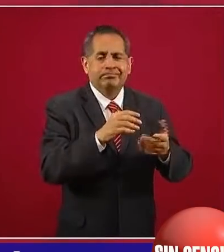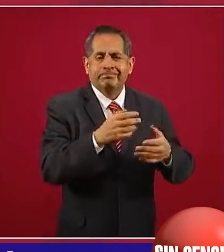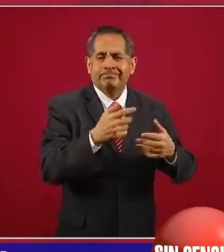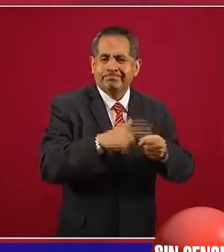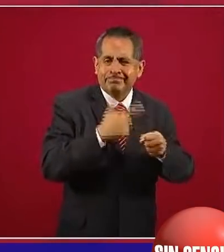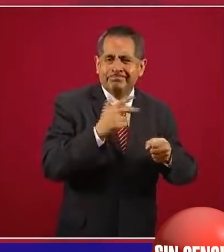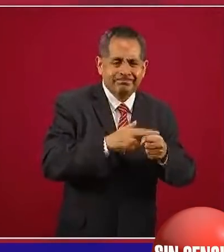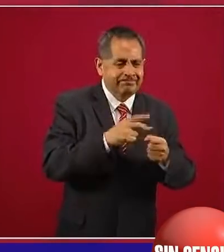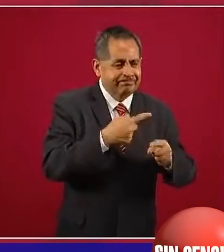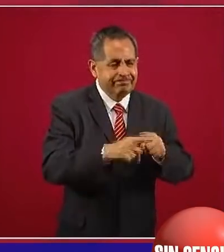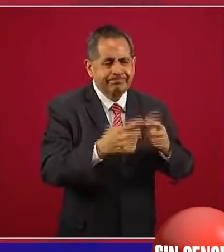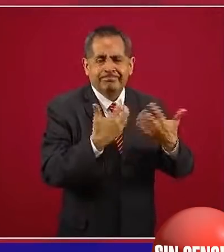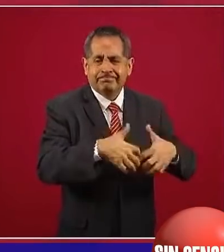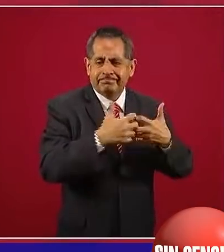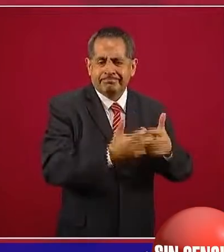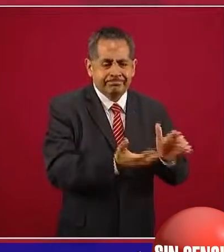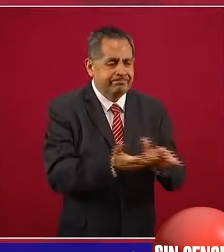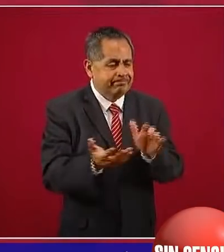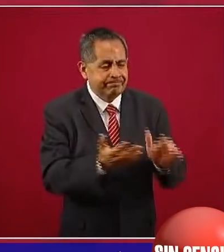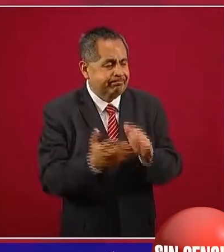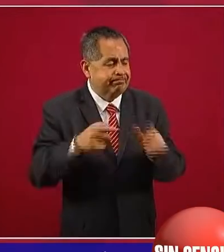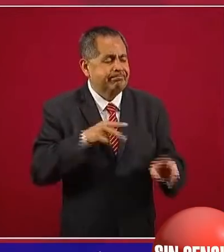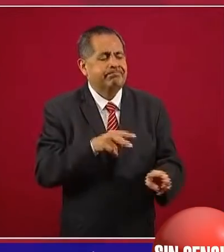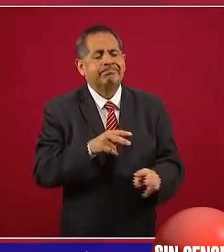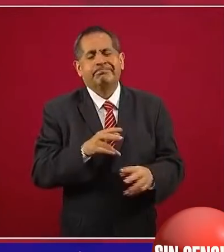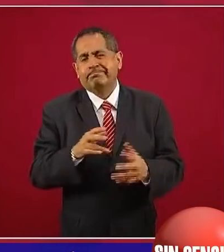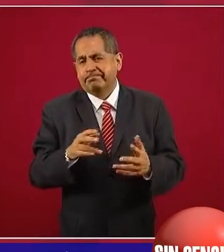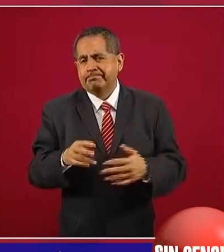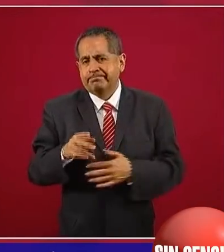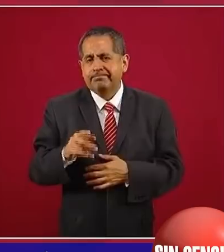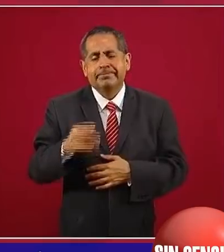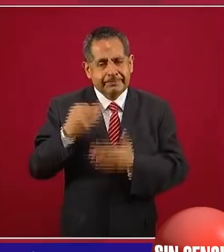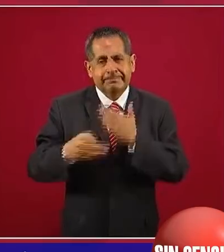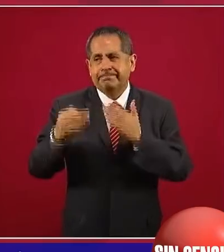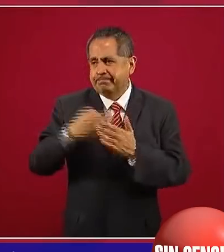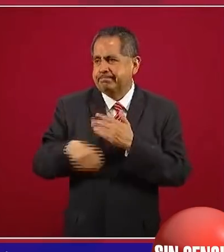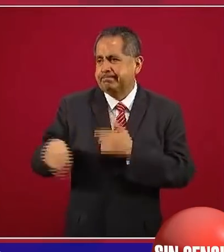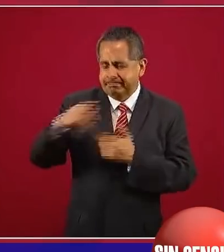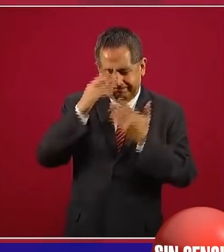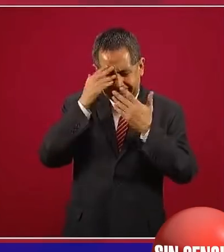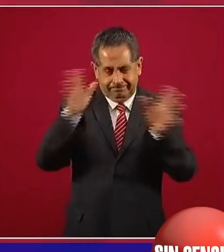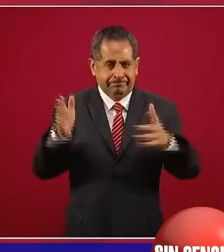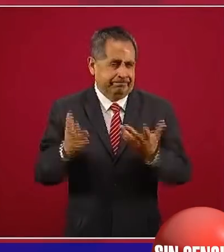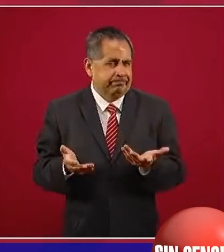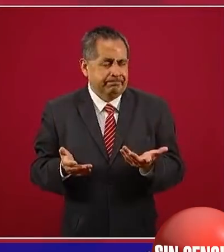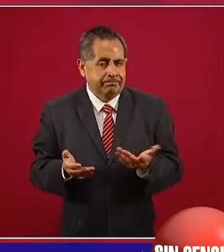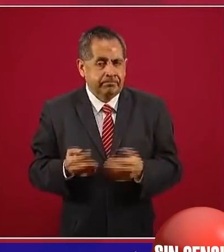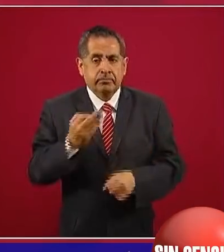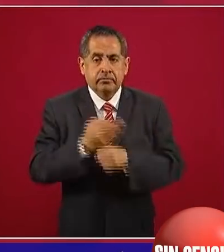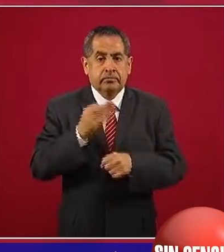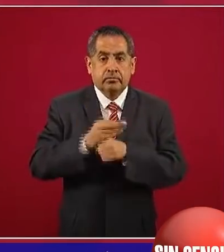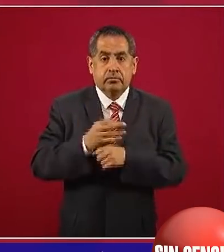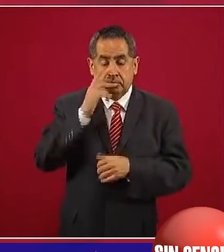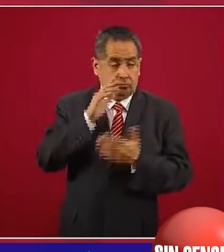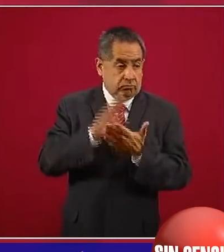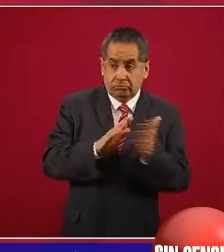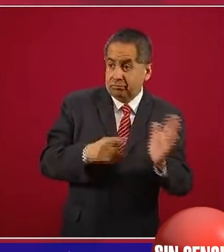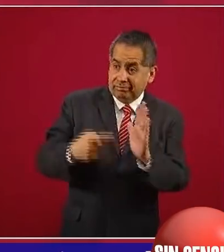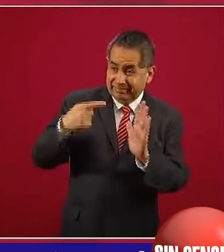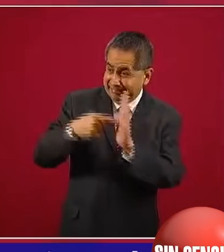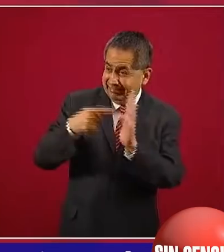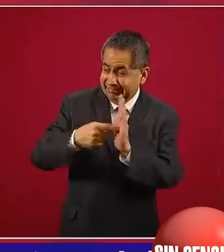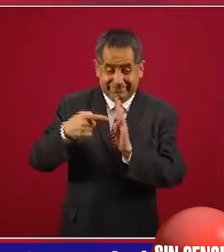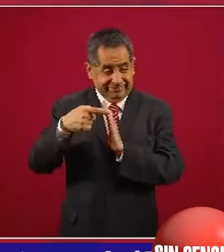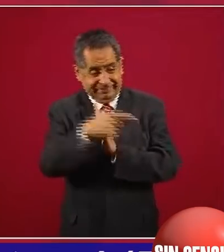todavía una transición en la mentalidad de la sociedad en donde pareciera sorprenderse de que la evidencia científica por